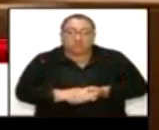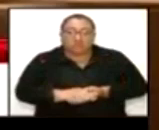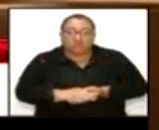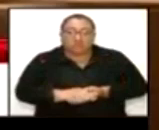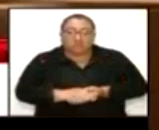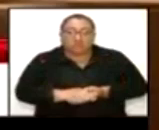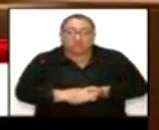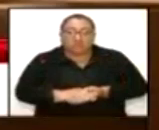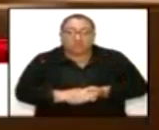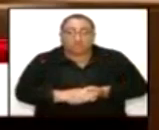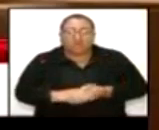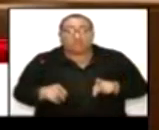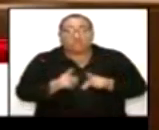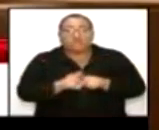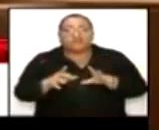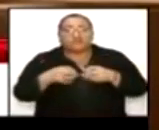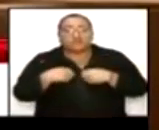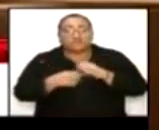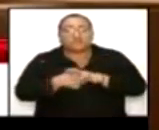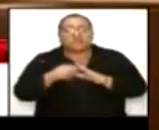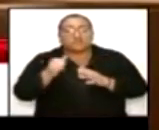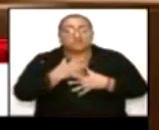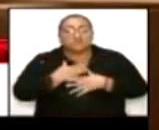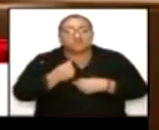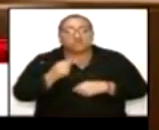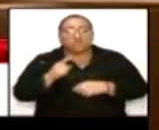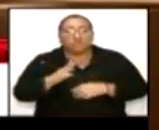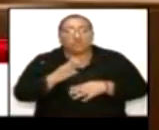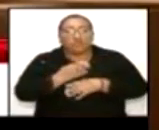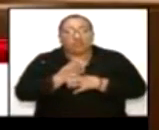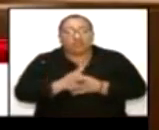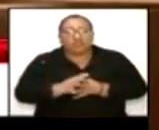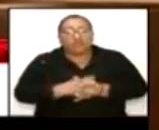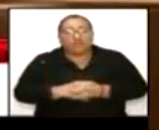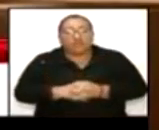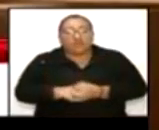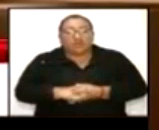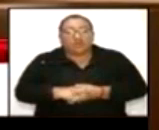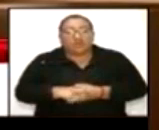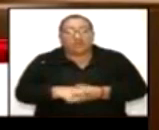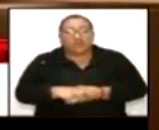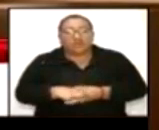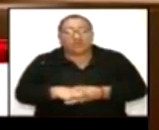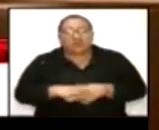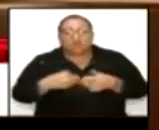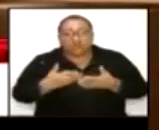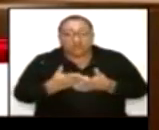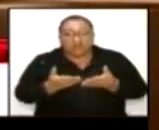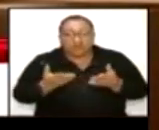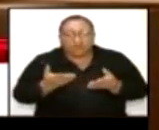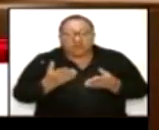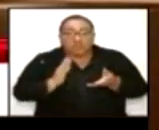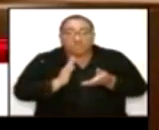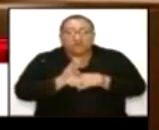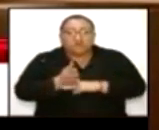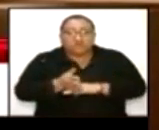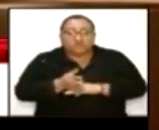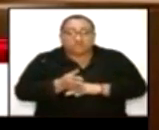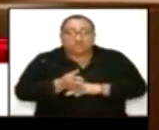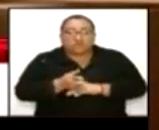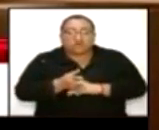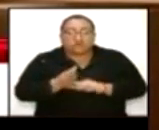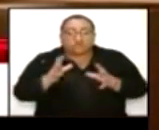Asimismo, se reconoce que el derecho a la salud tiene 4 componentes esenciales: la disponibilidad, la accesibilidad,